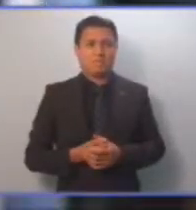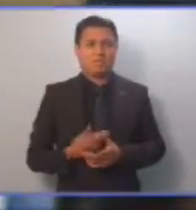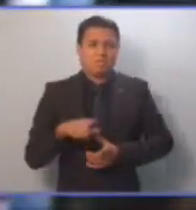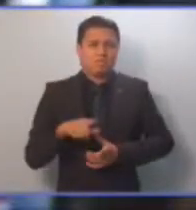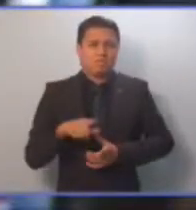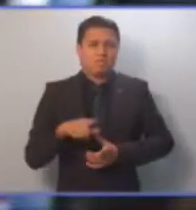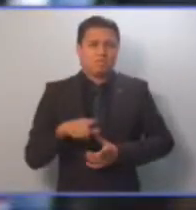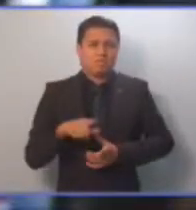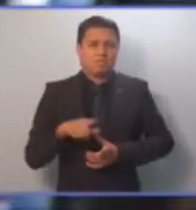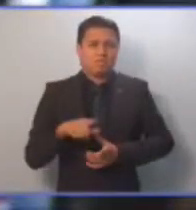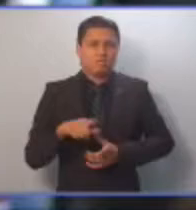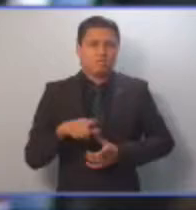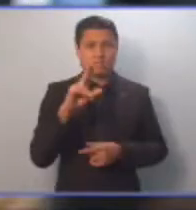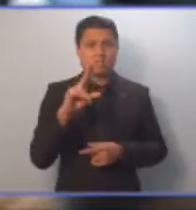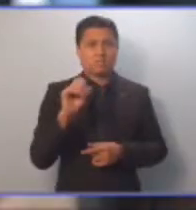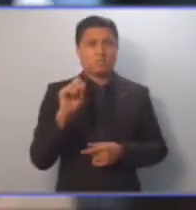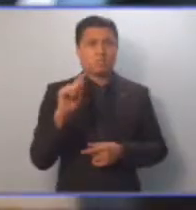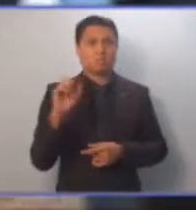reconocimiento a FUSATE,